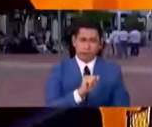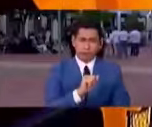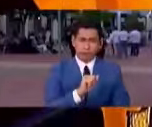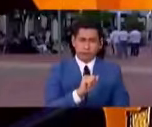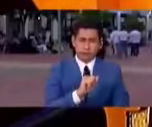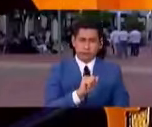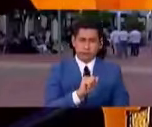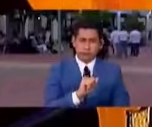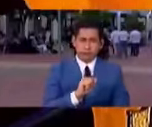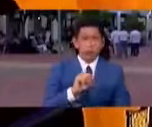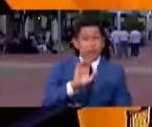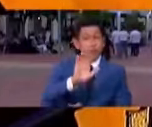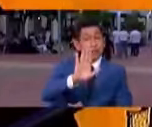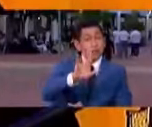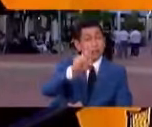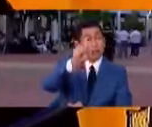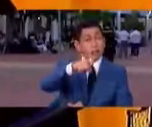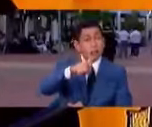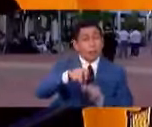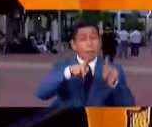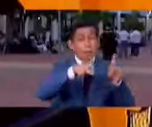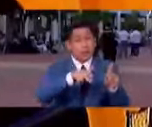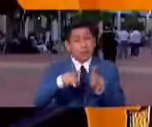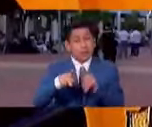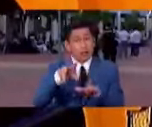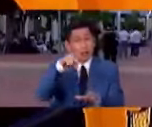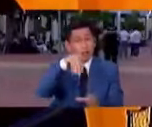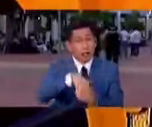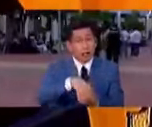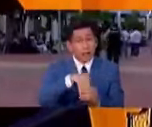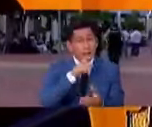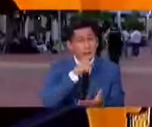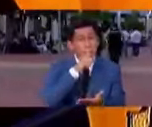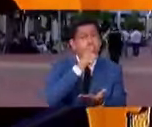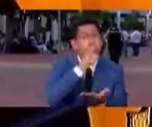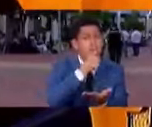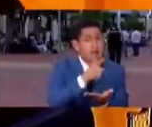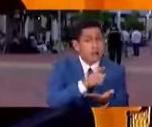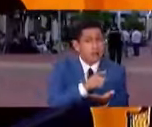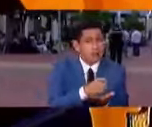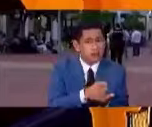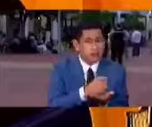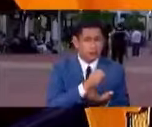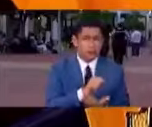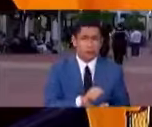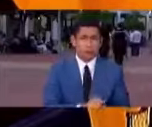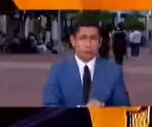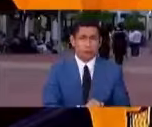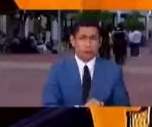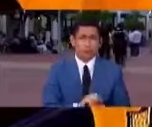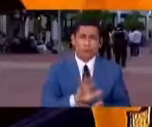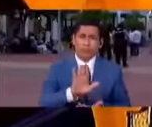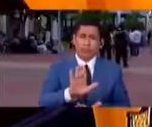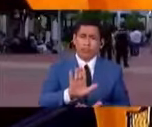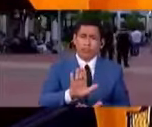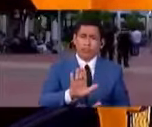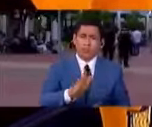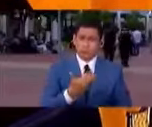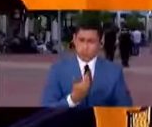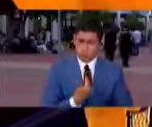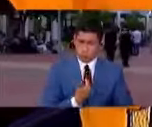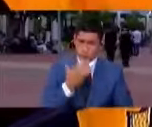esto tiene que ser con planificación de verdad y con aliados estratégicos que saben del tema. Aquí nosotros no nos la sabemos